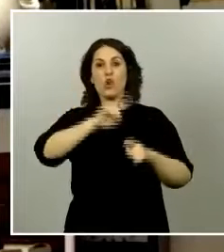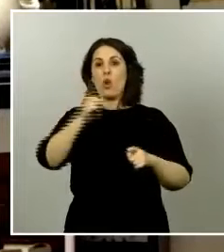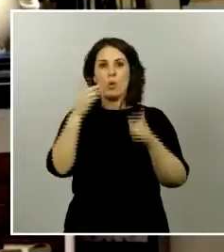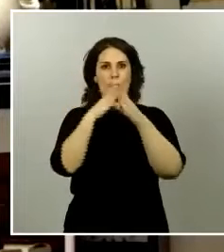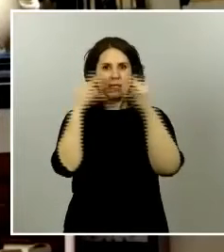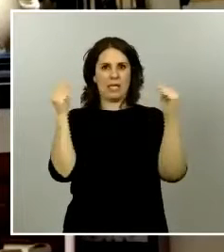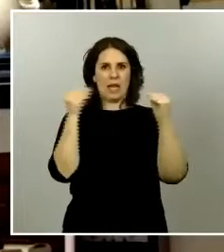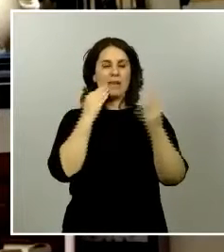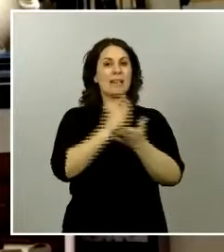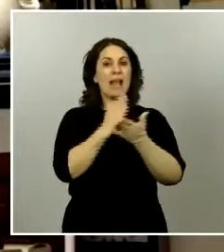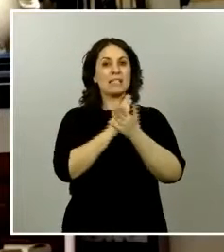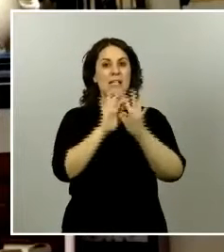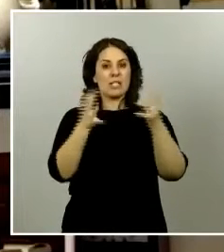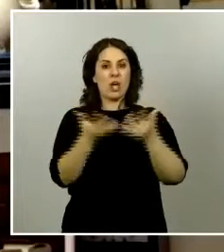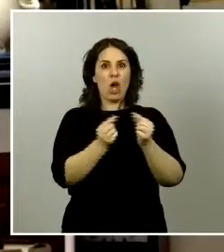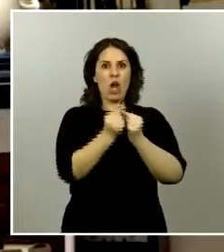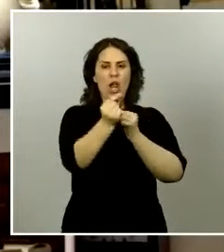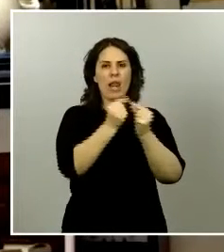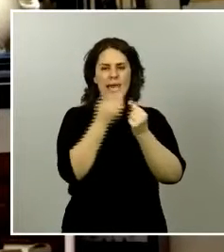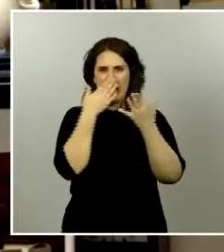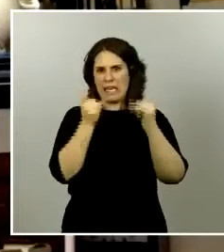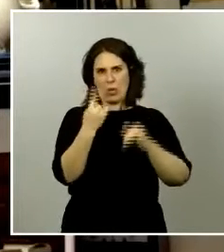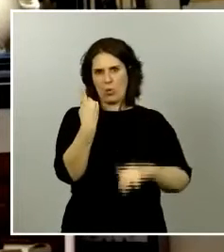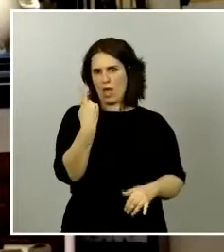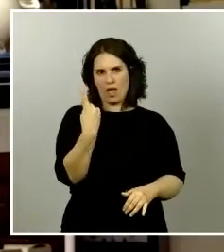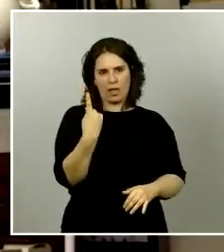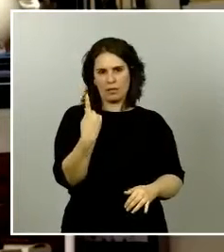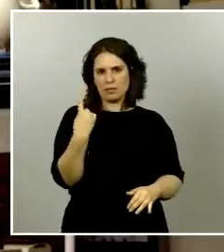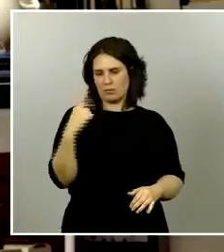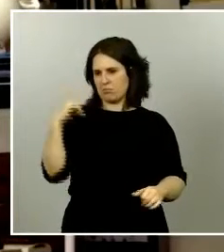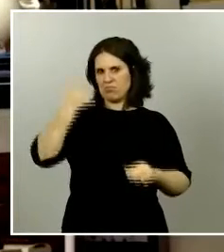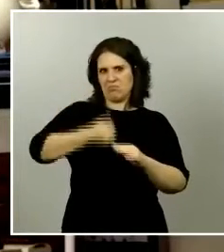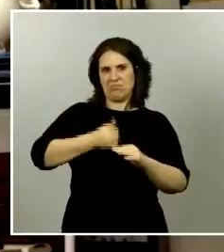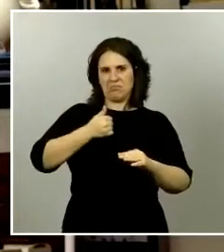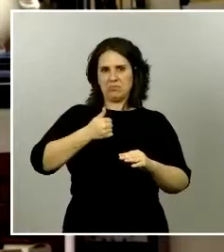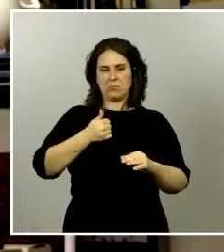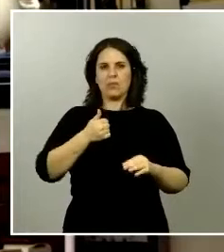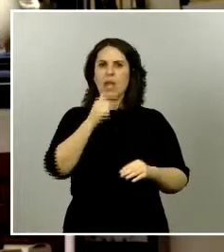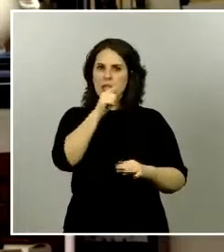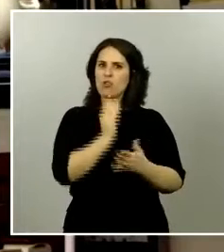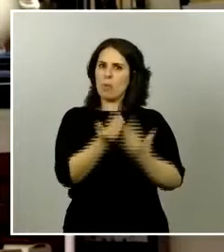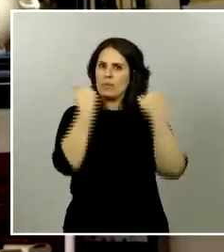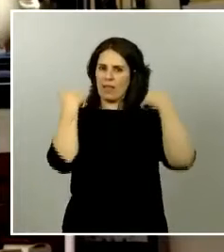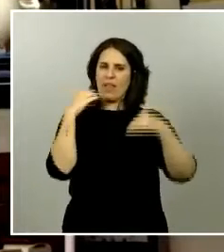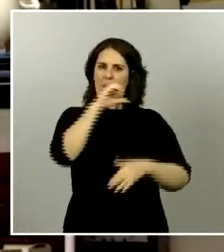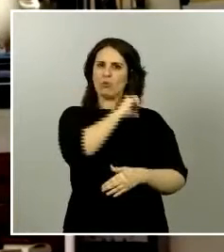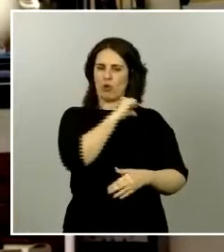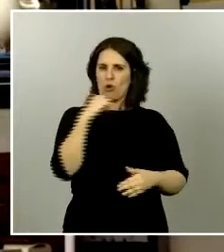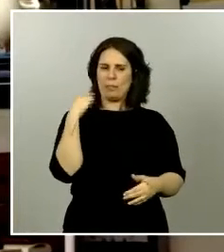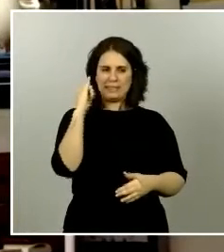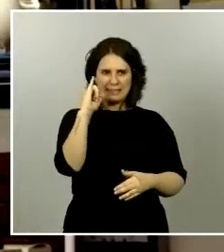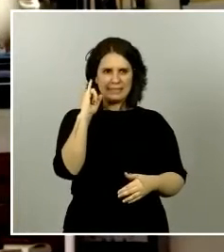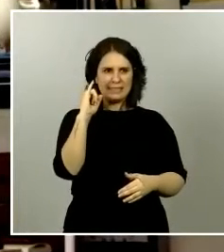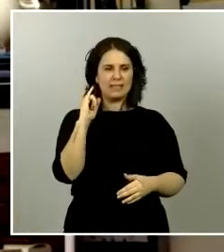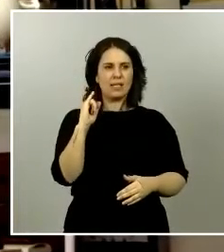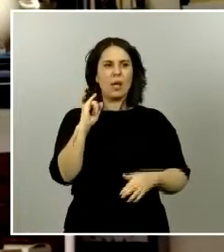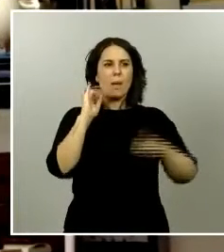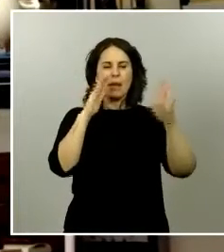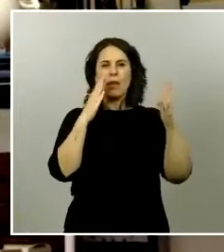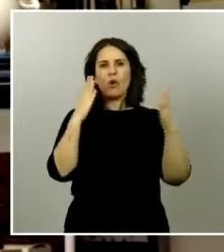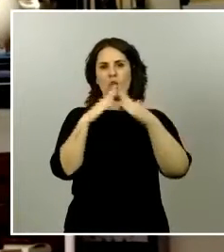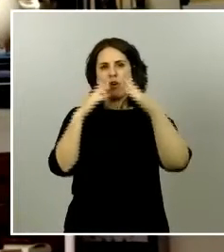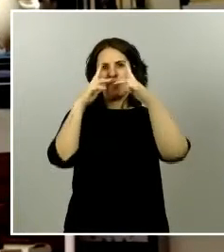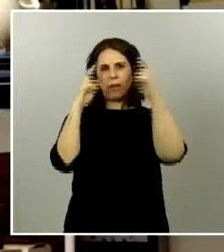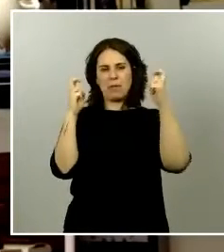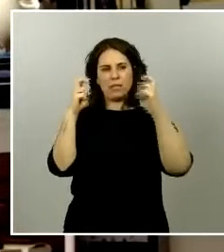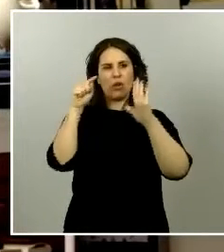de educación no universitaria que no están haciendo ni una sola clase online, no lo han hecho durante todo el confinamiento. Sé que es competencia